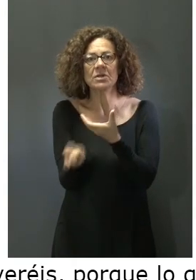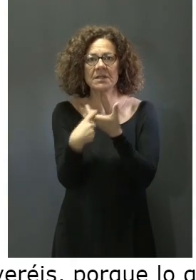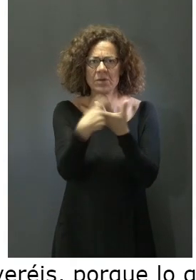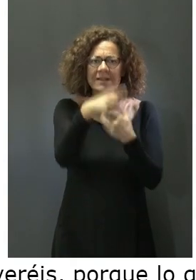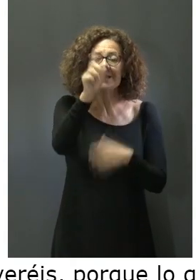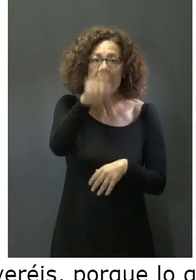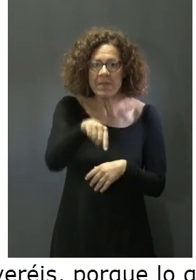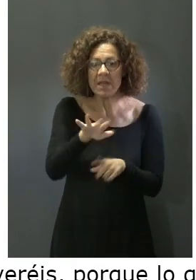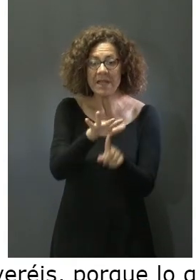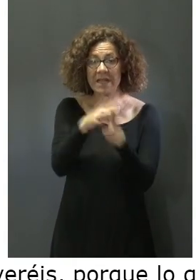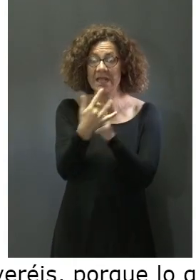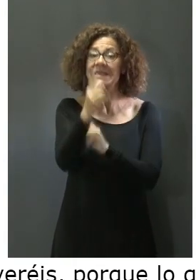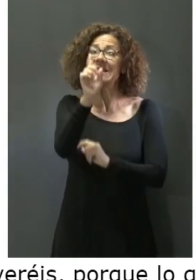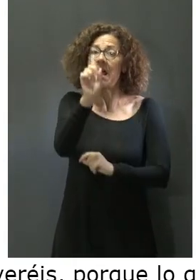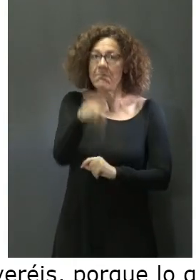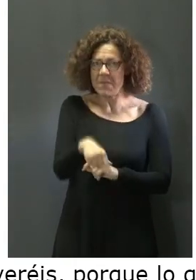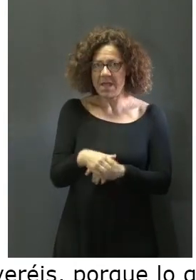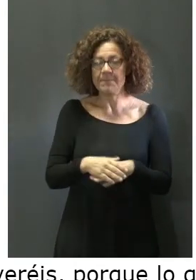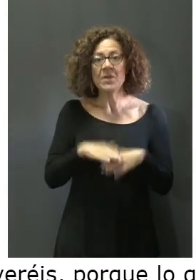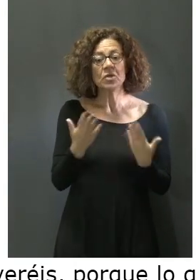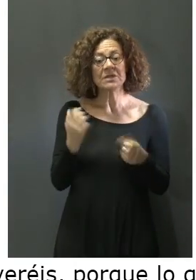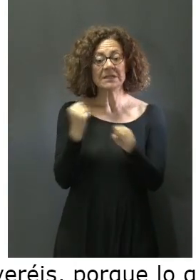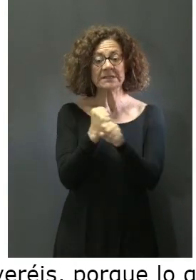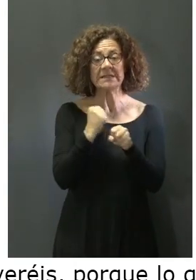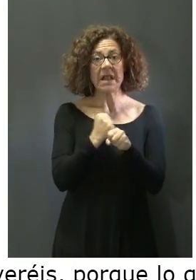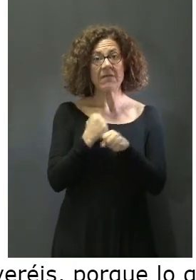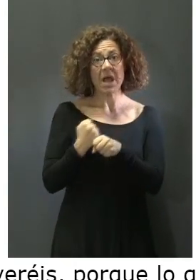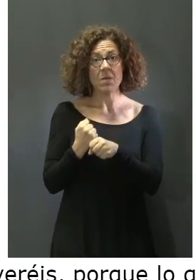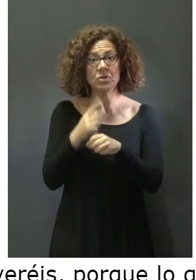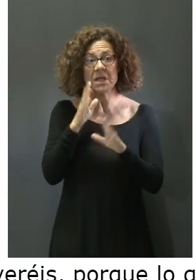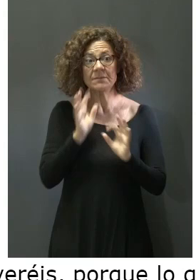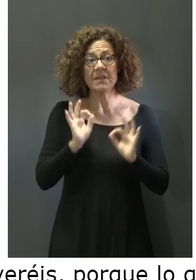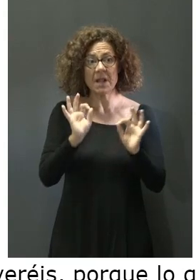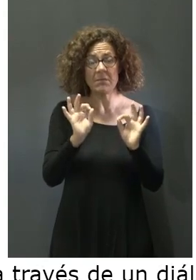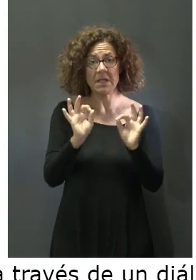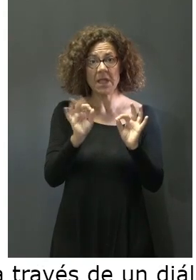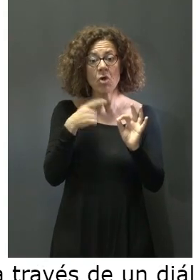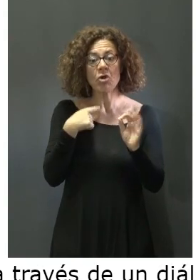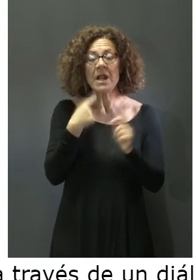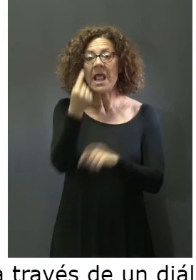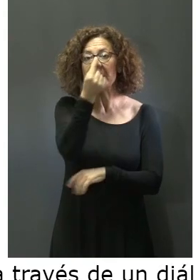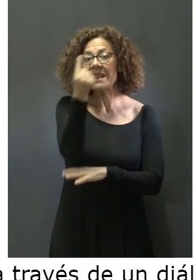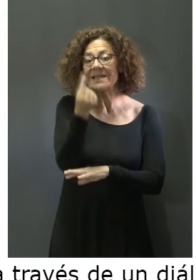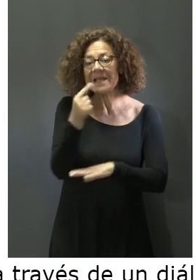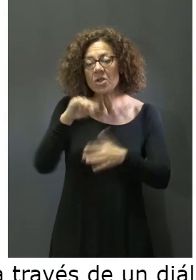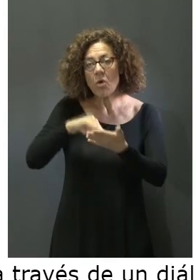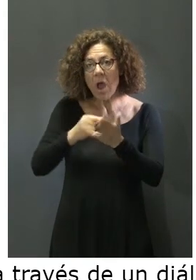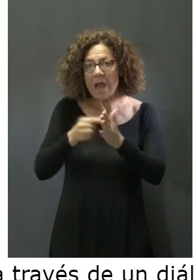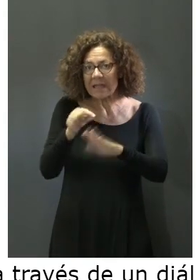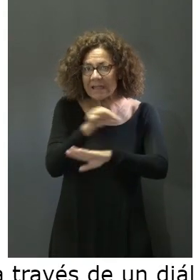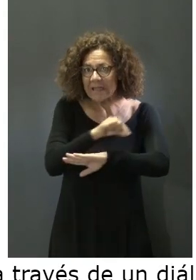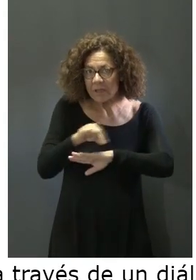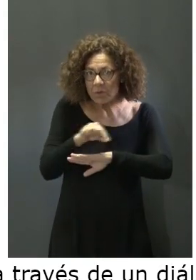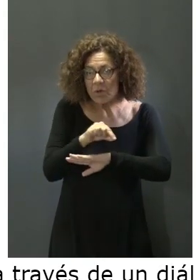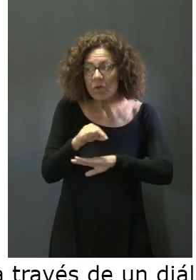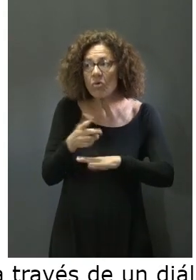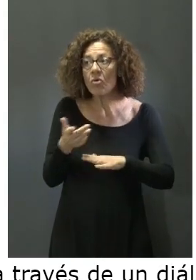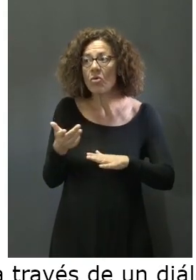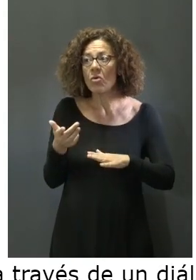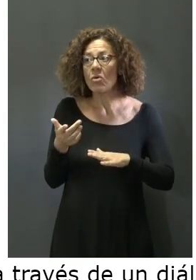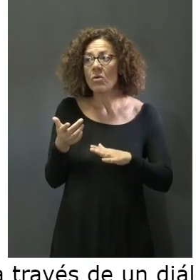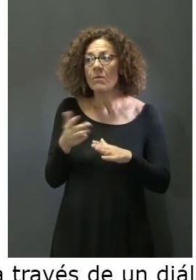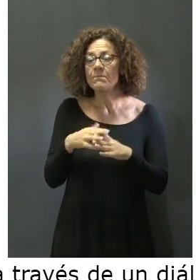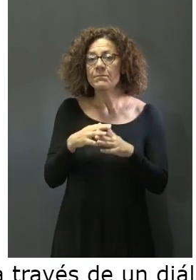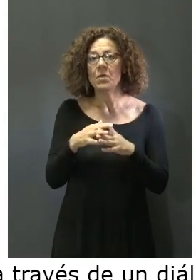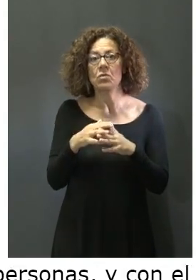entorno. Entonces, trabajamos en principio pues, con el diseño arquitectónico